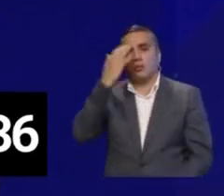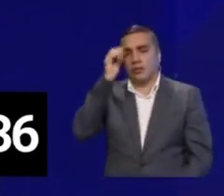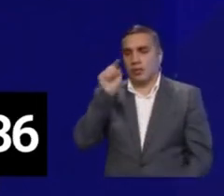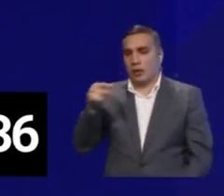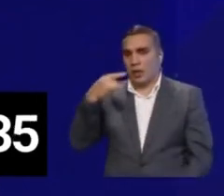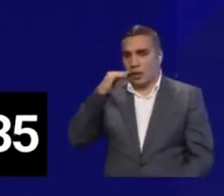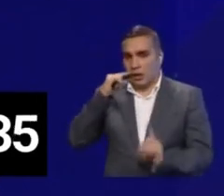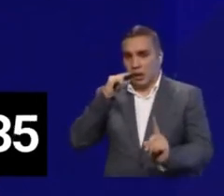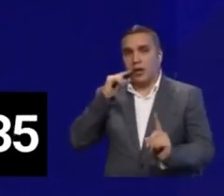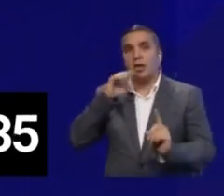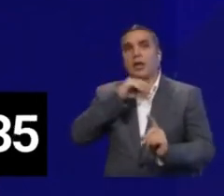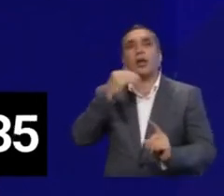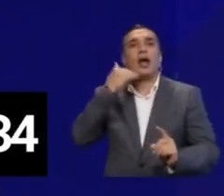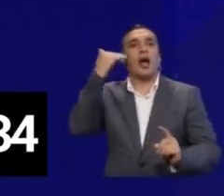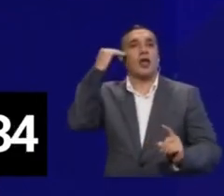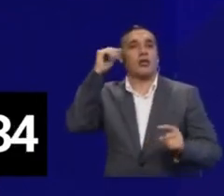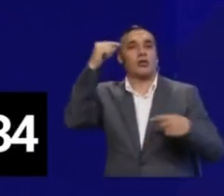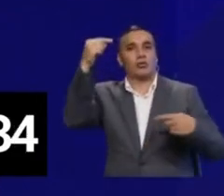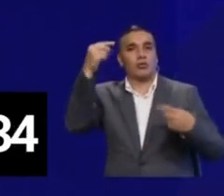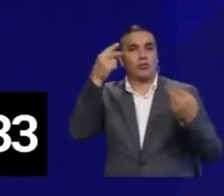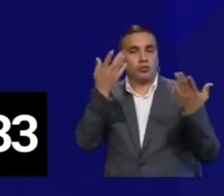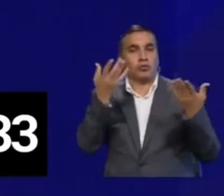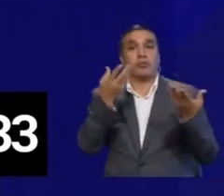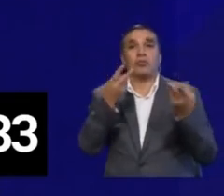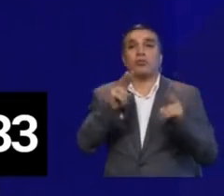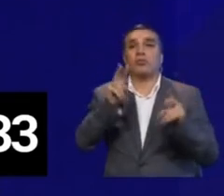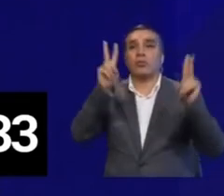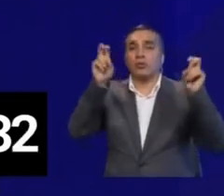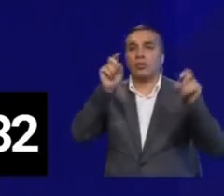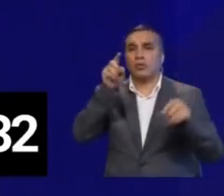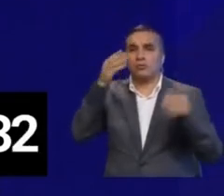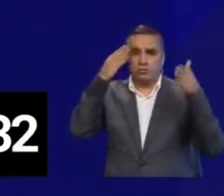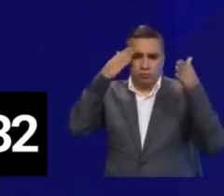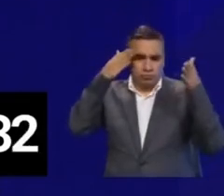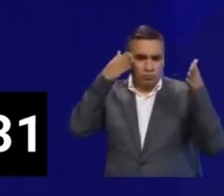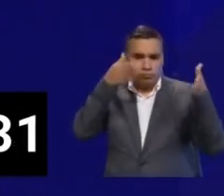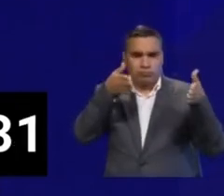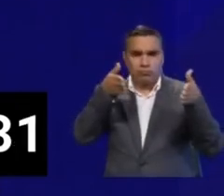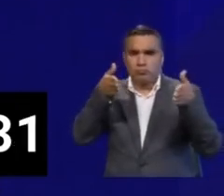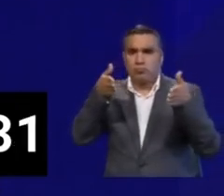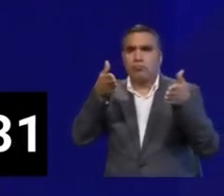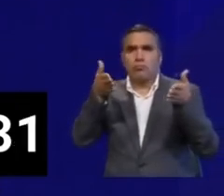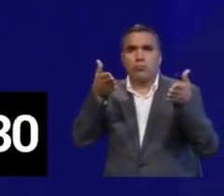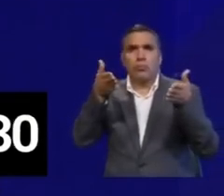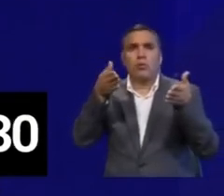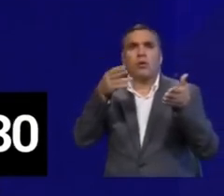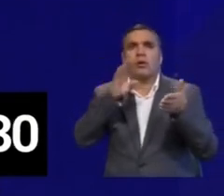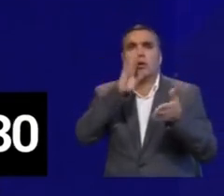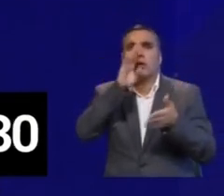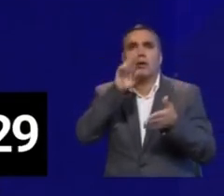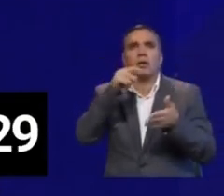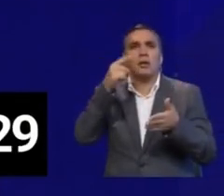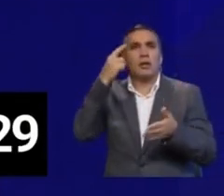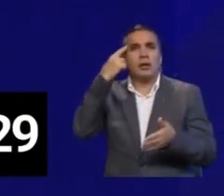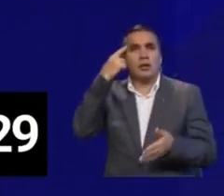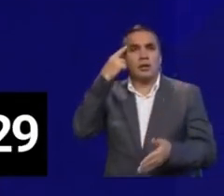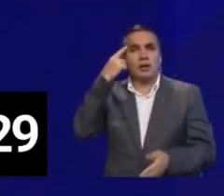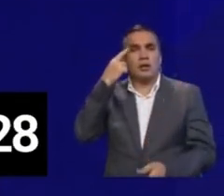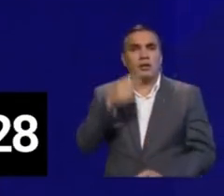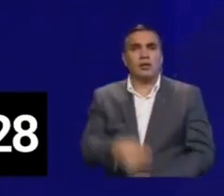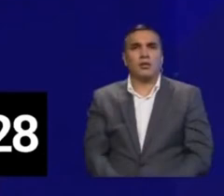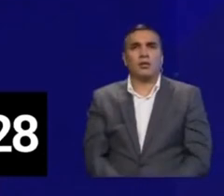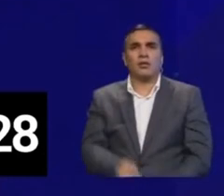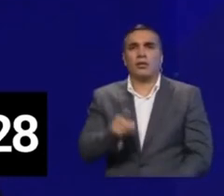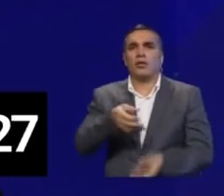y por sus ancianos. Con respecto al enfoque, se ha premiado siempre la memoria. Esto lo